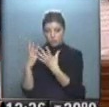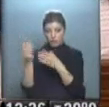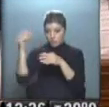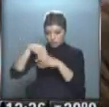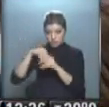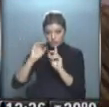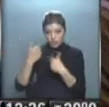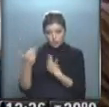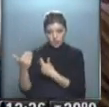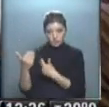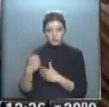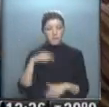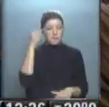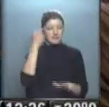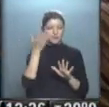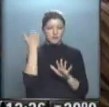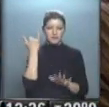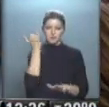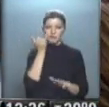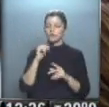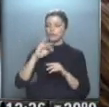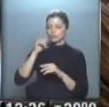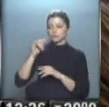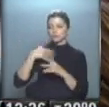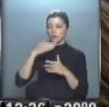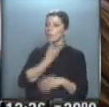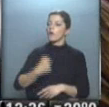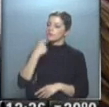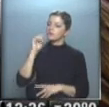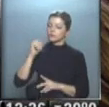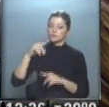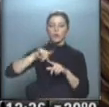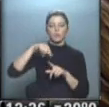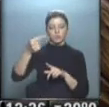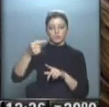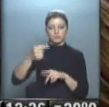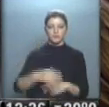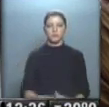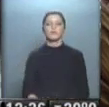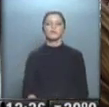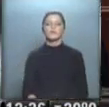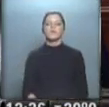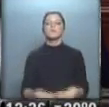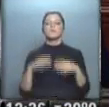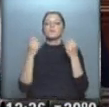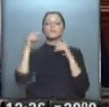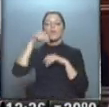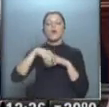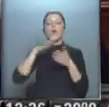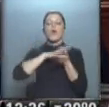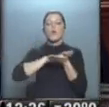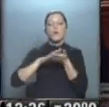la pregunta ha sido... Sí, está. Podemos pasar a la próxima. Podemos pasar a la próxima. ¿Cuáles serían, en el caso, los